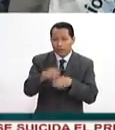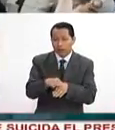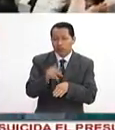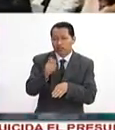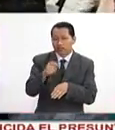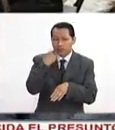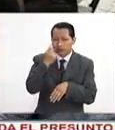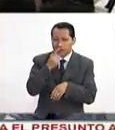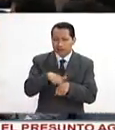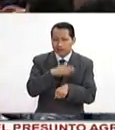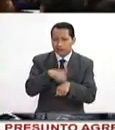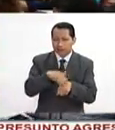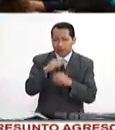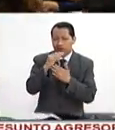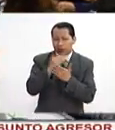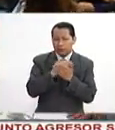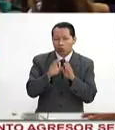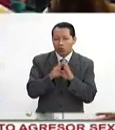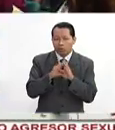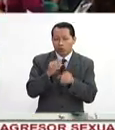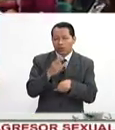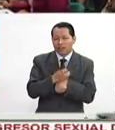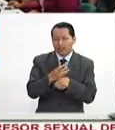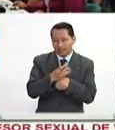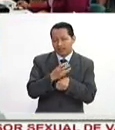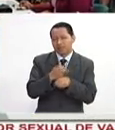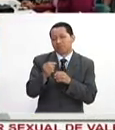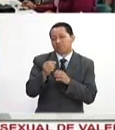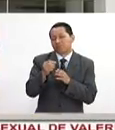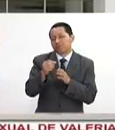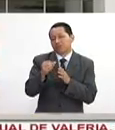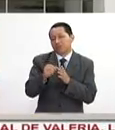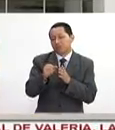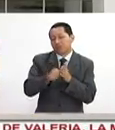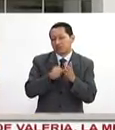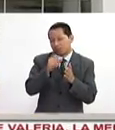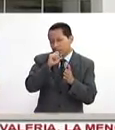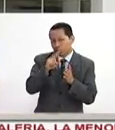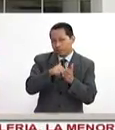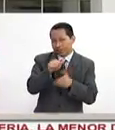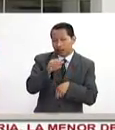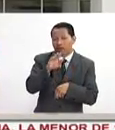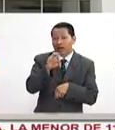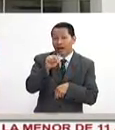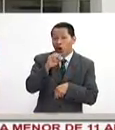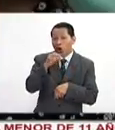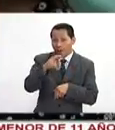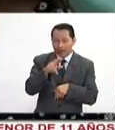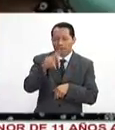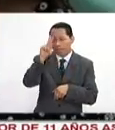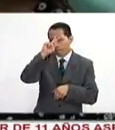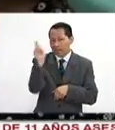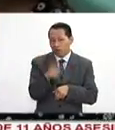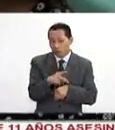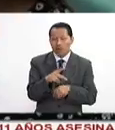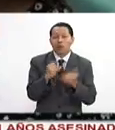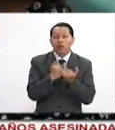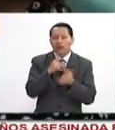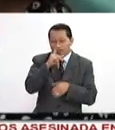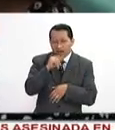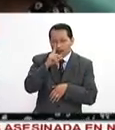una calificación a la baja desde el tercer trimestre del 2016, siendo Bancomer el peor ranqueado. Entre las